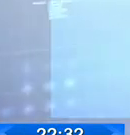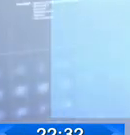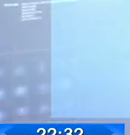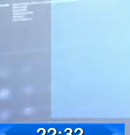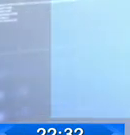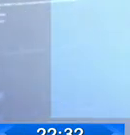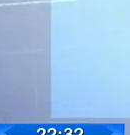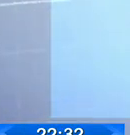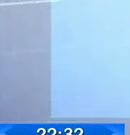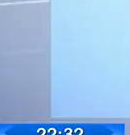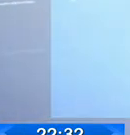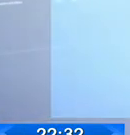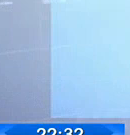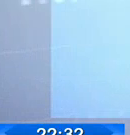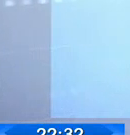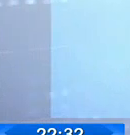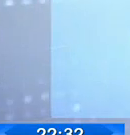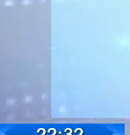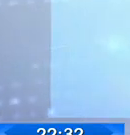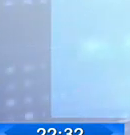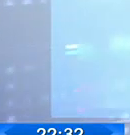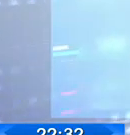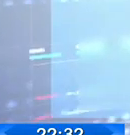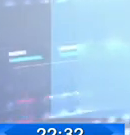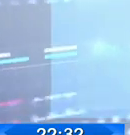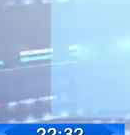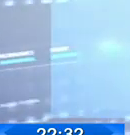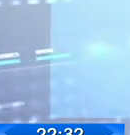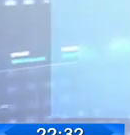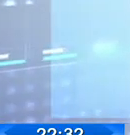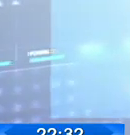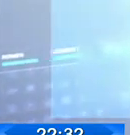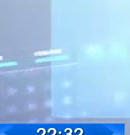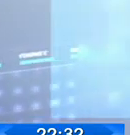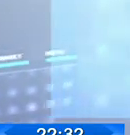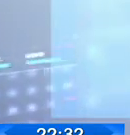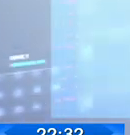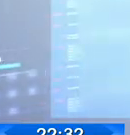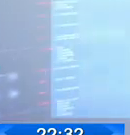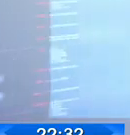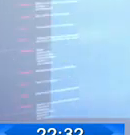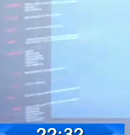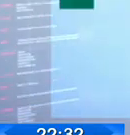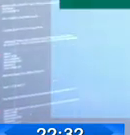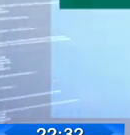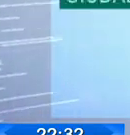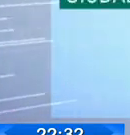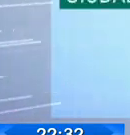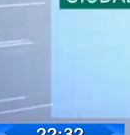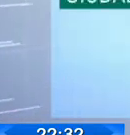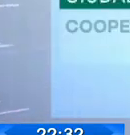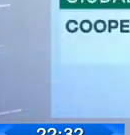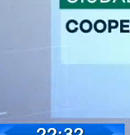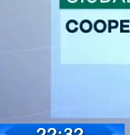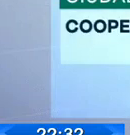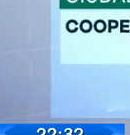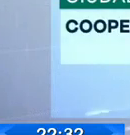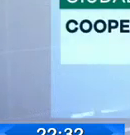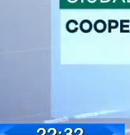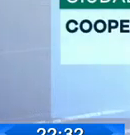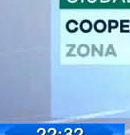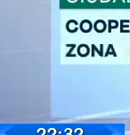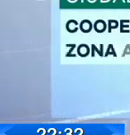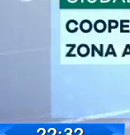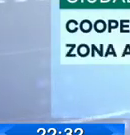Liza, Cristal, Casitas con Techo, Proletarios con Tierra y Sin Tierra, el sector conocido como el Mosquito y la